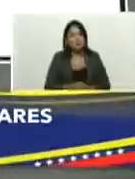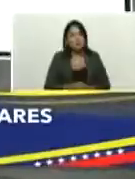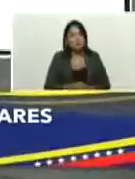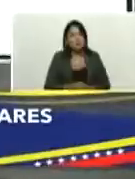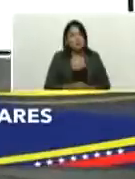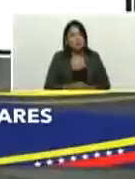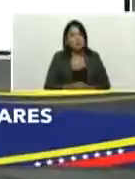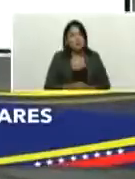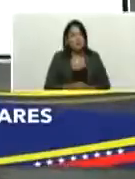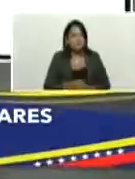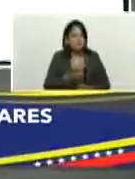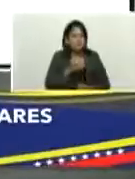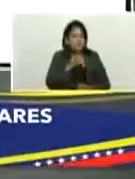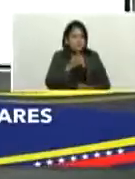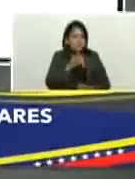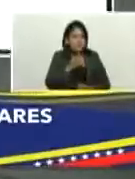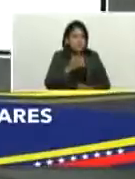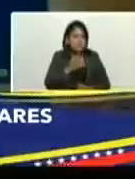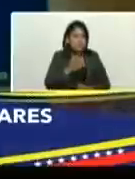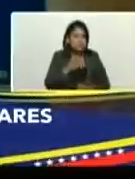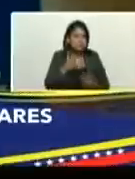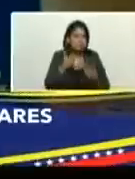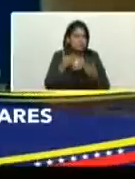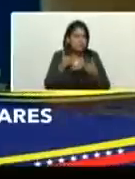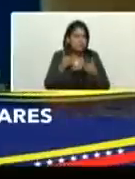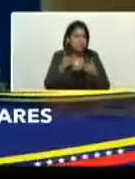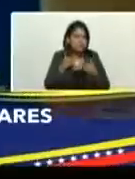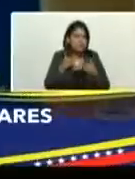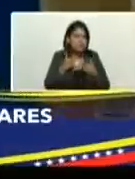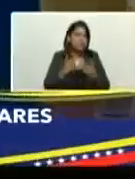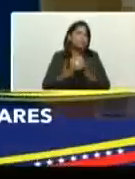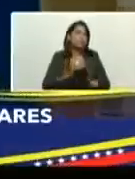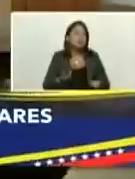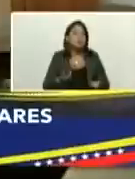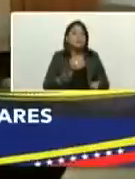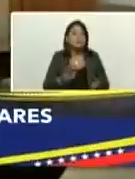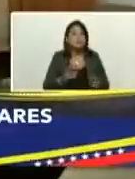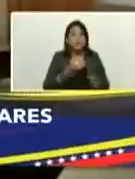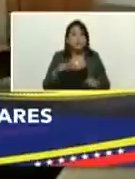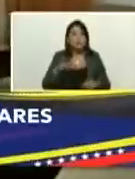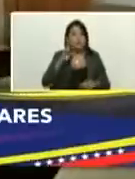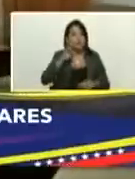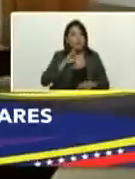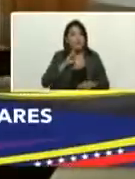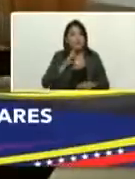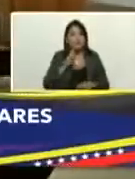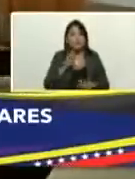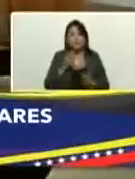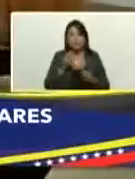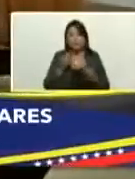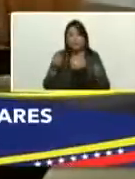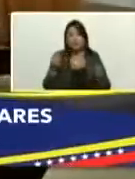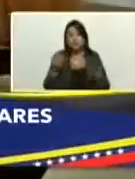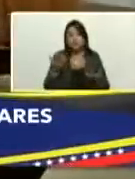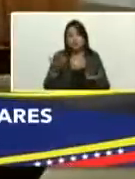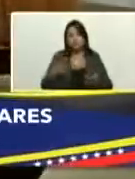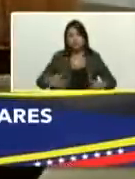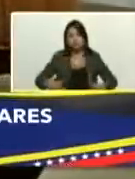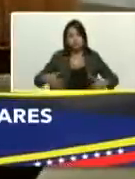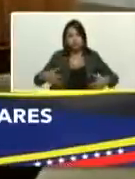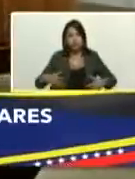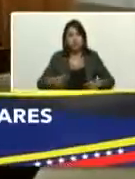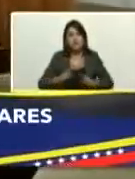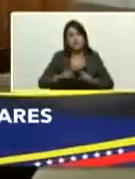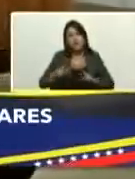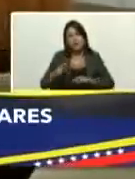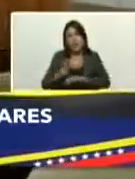las transnacionales, sobre todo aquí en Bolívar. Un estado que tiene mucha riqueza, pero que la expoliaban los gobiernos de